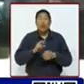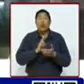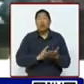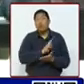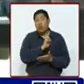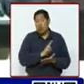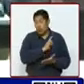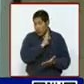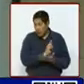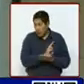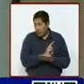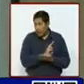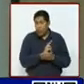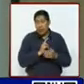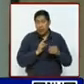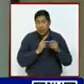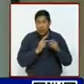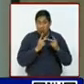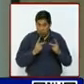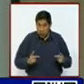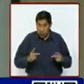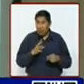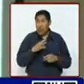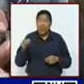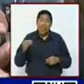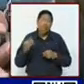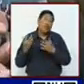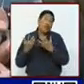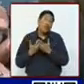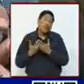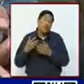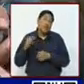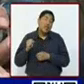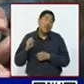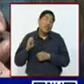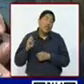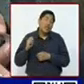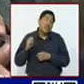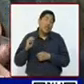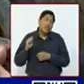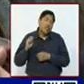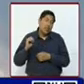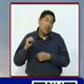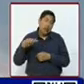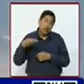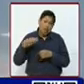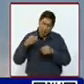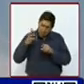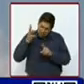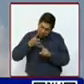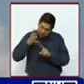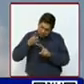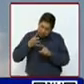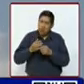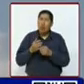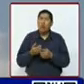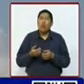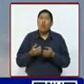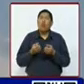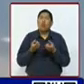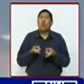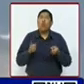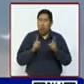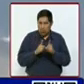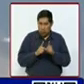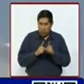en este caso Tomás Frías, y el CENAMI están haciendo ya todos los estudios para determinar en qué momento Potosí en algunas